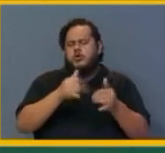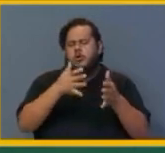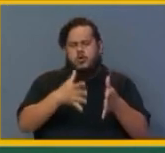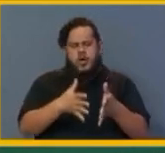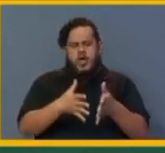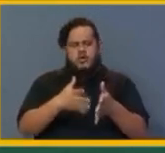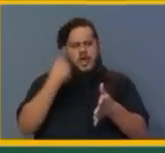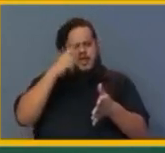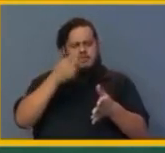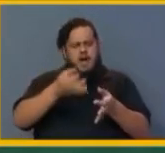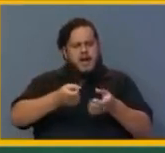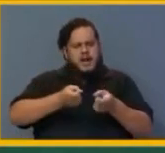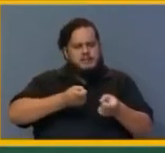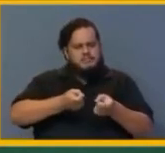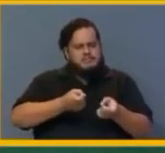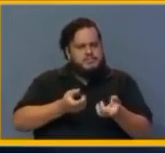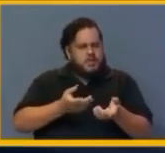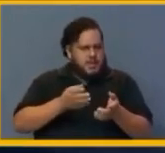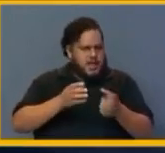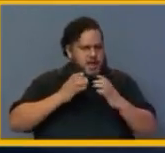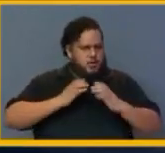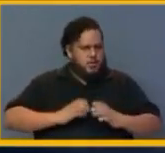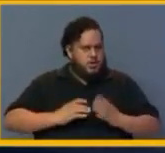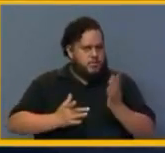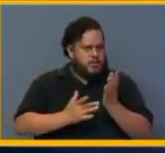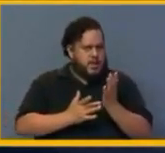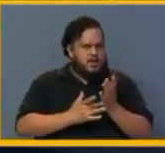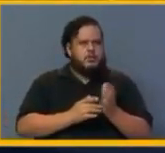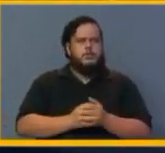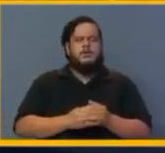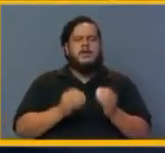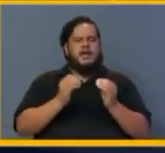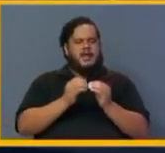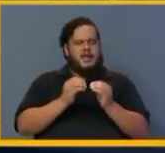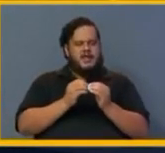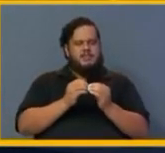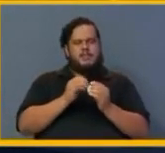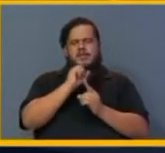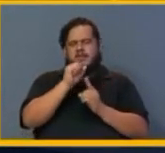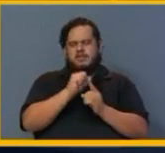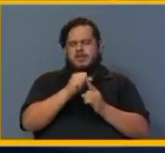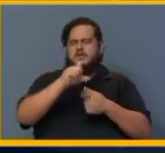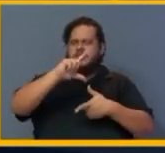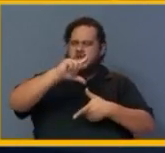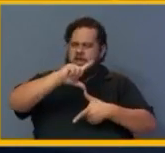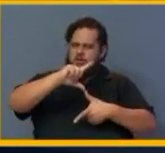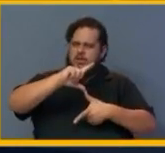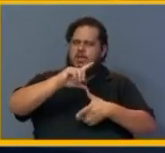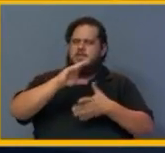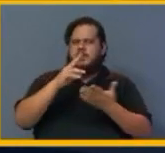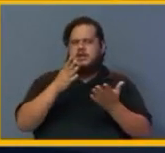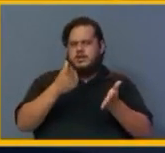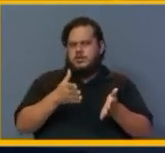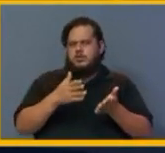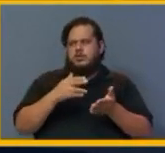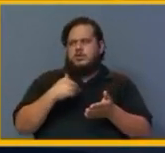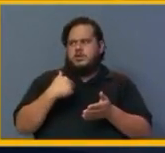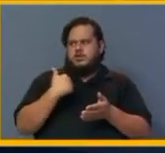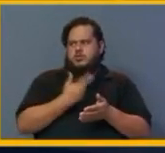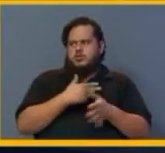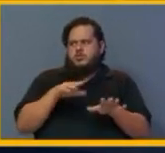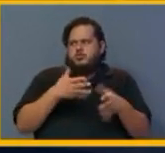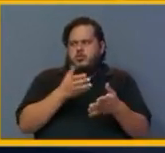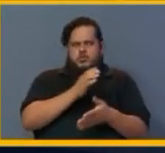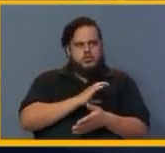del cuerpo técnico? O sea, yo creo que es más cuestión de latino, es cuestión de nosotros, cómo nos comportamos,